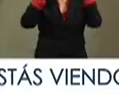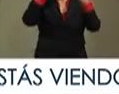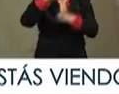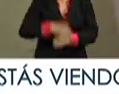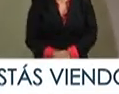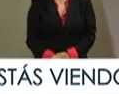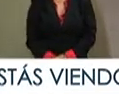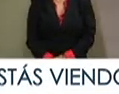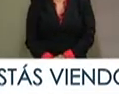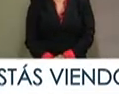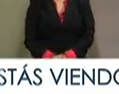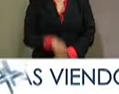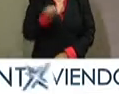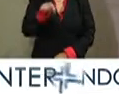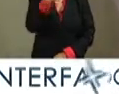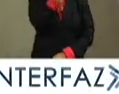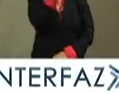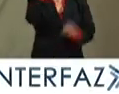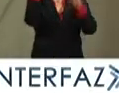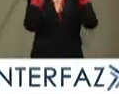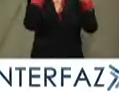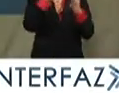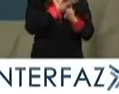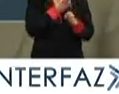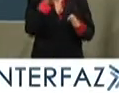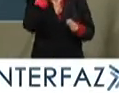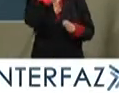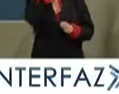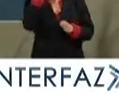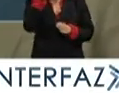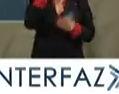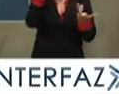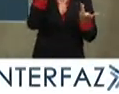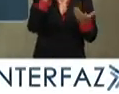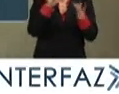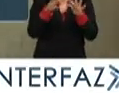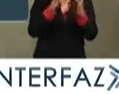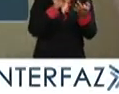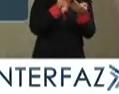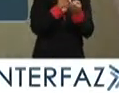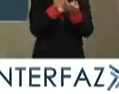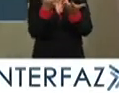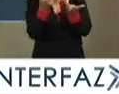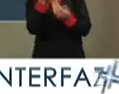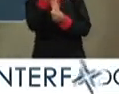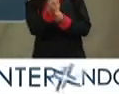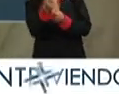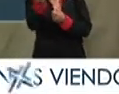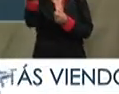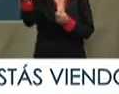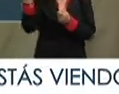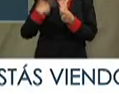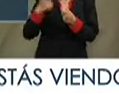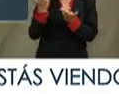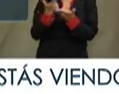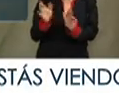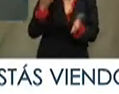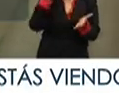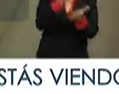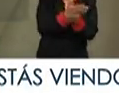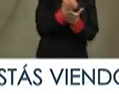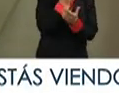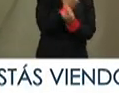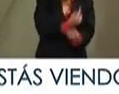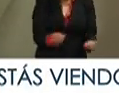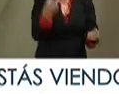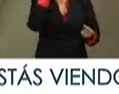exposición. Pues me parece que es una exposición que puede aproximarse, que puede acercarse cualquier tipo de público, desde